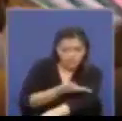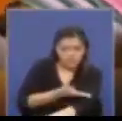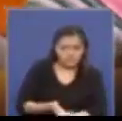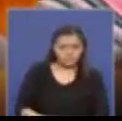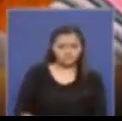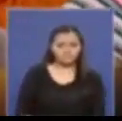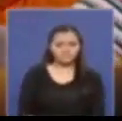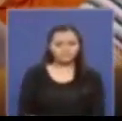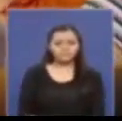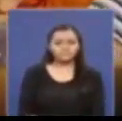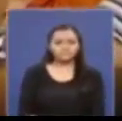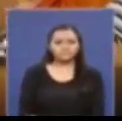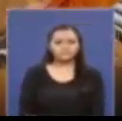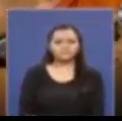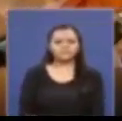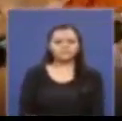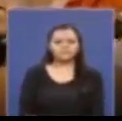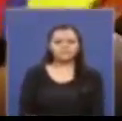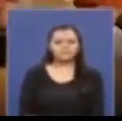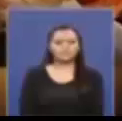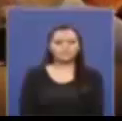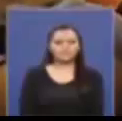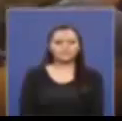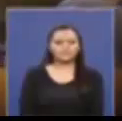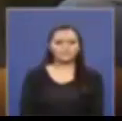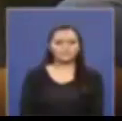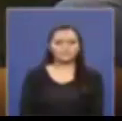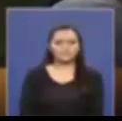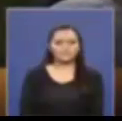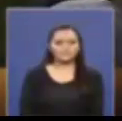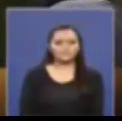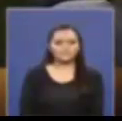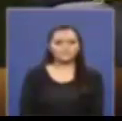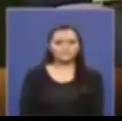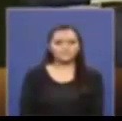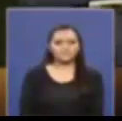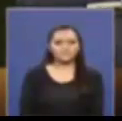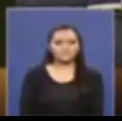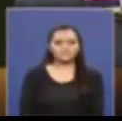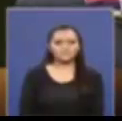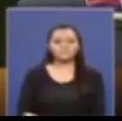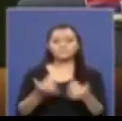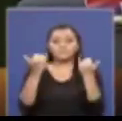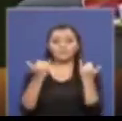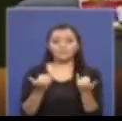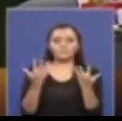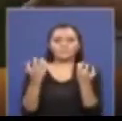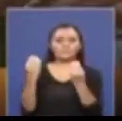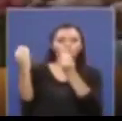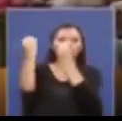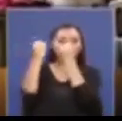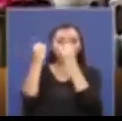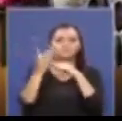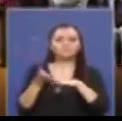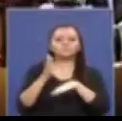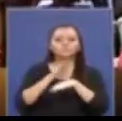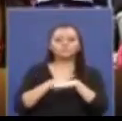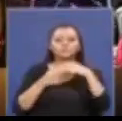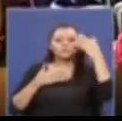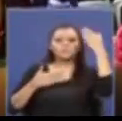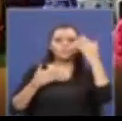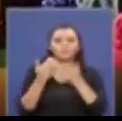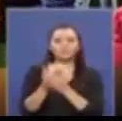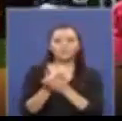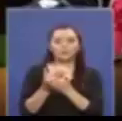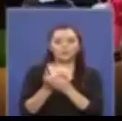tenemos presidente, tenemos a Rafael. Ya tenemos, ¿verdad? Nos viene a dar cátedra de política económica, lecciones